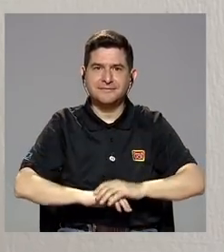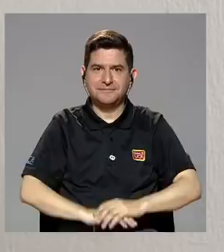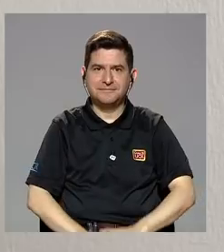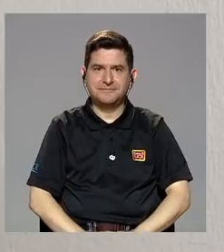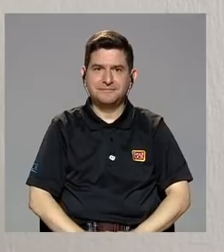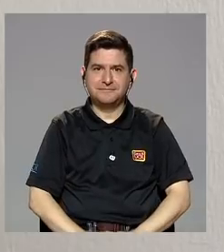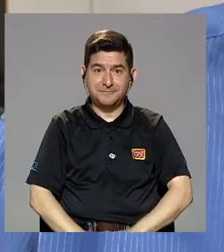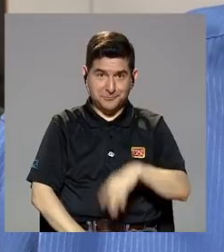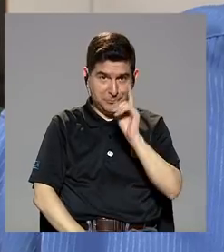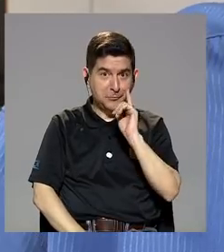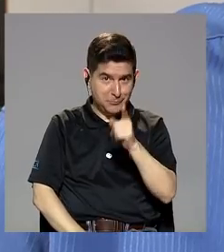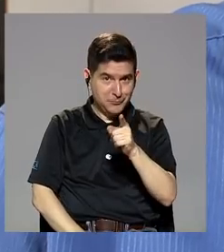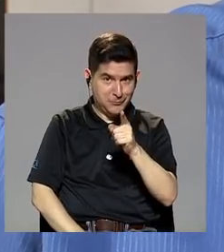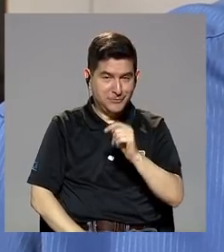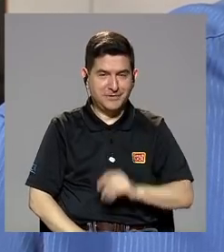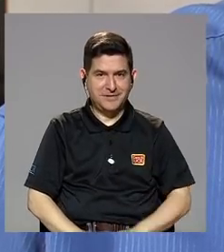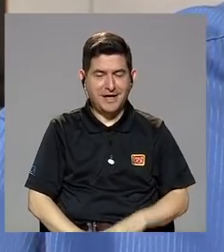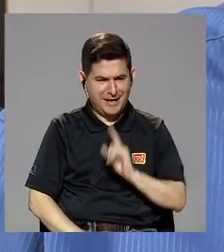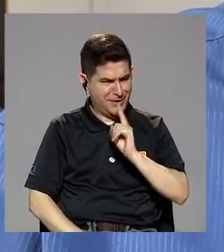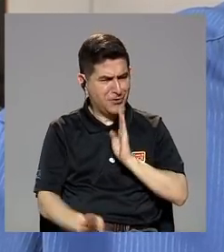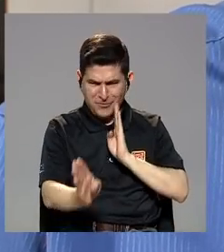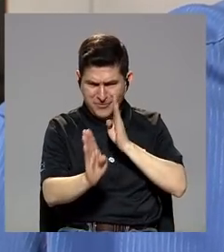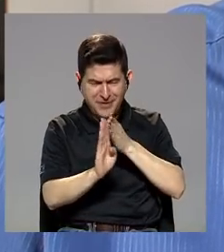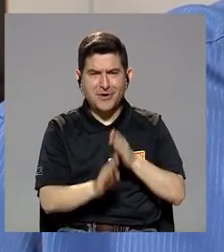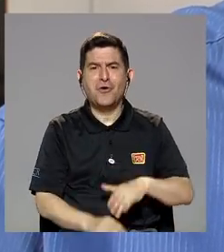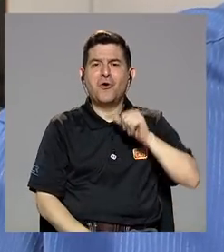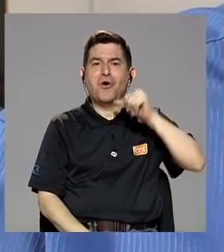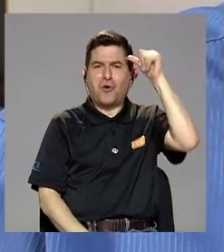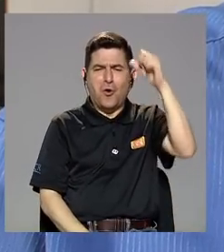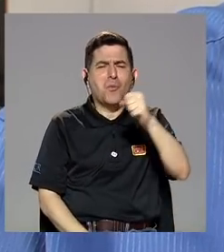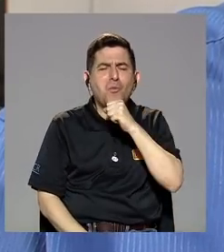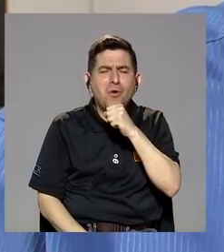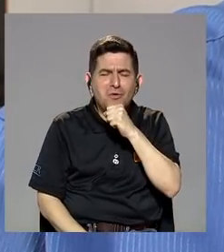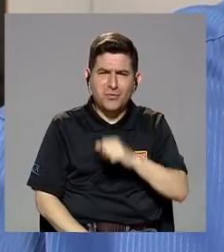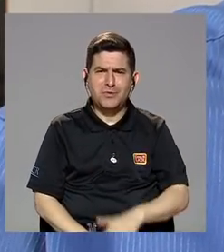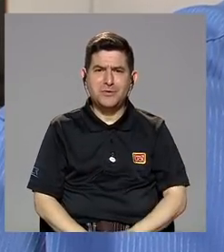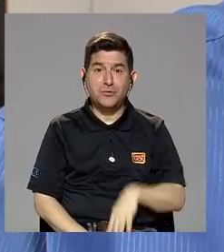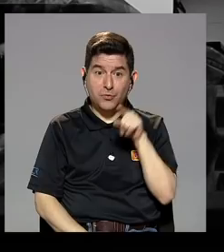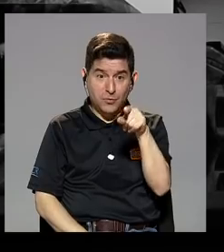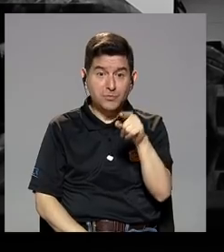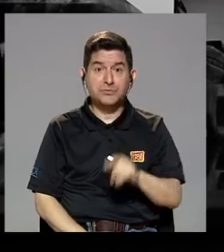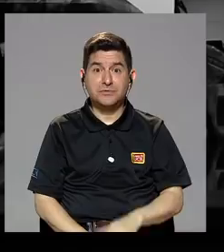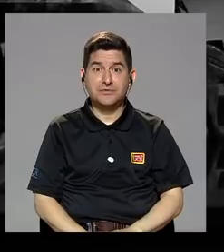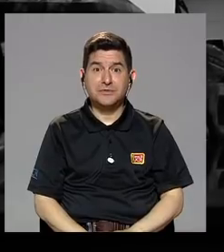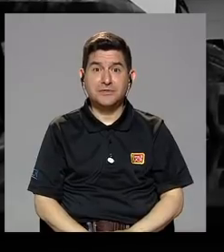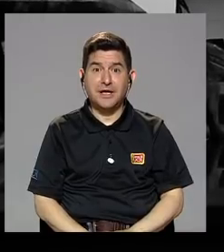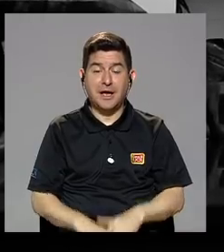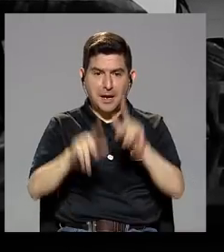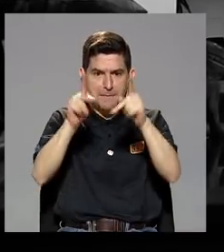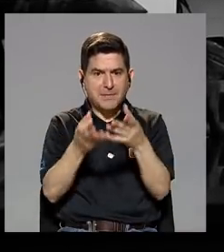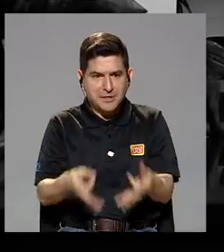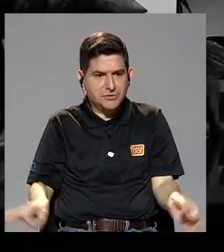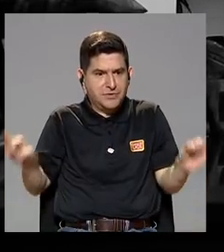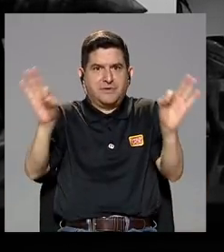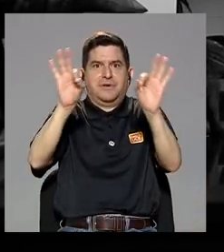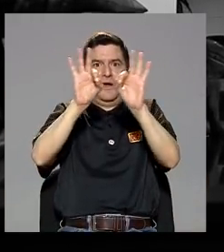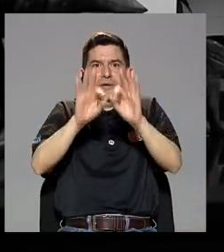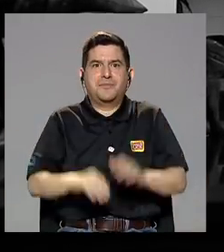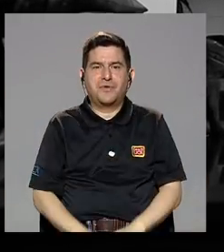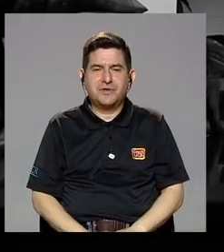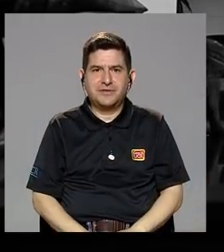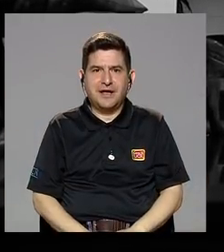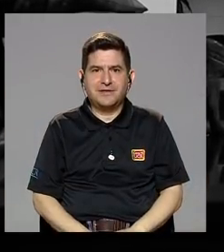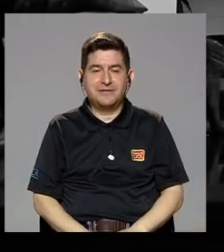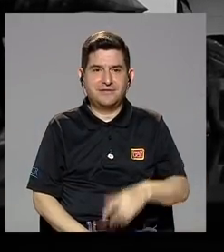siendo y lo tengo que decir siendo adulto mayor usted es un figurón necesario que